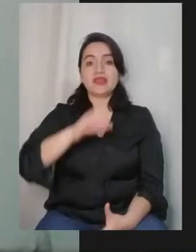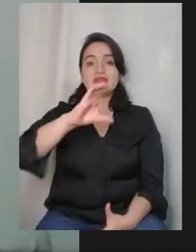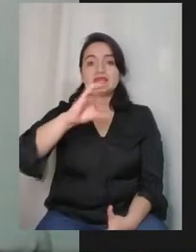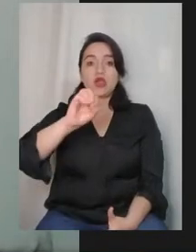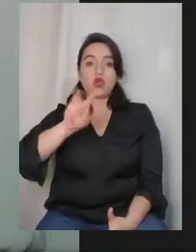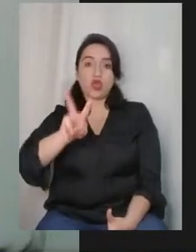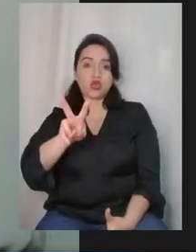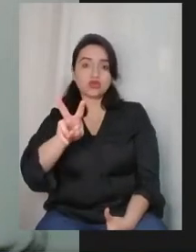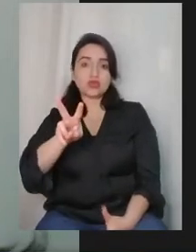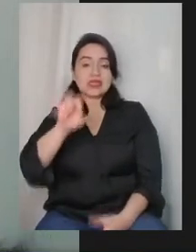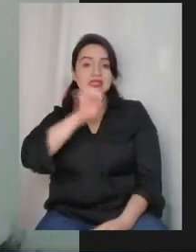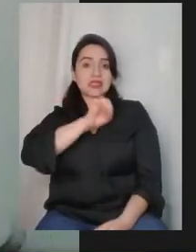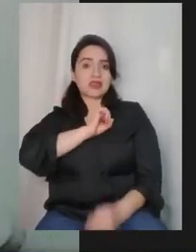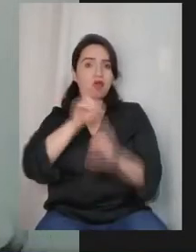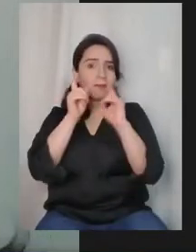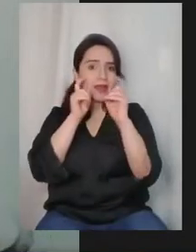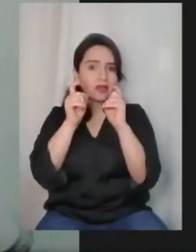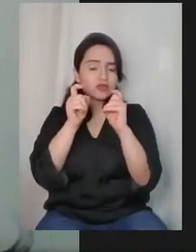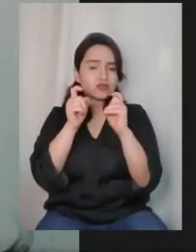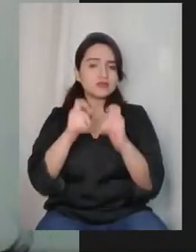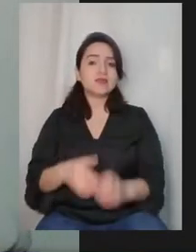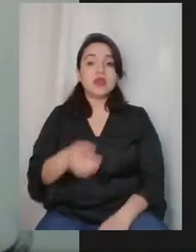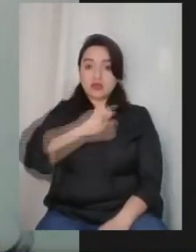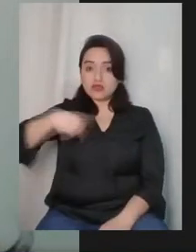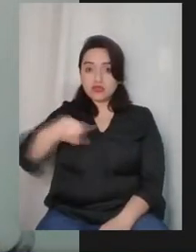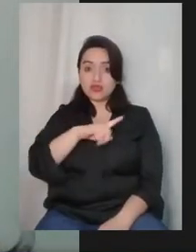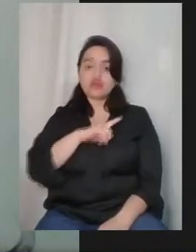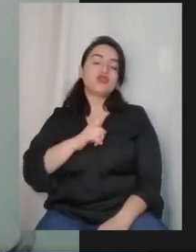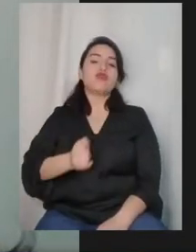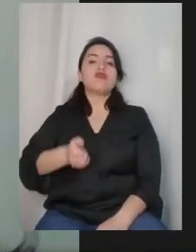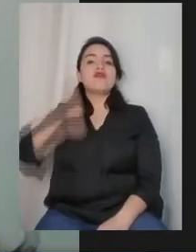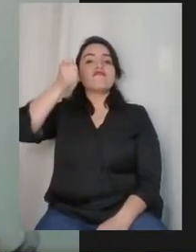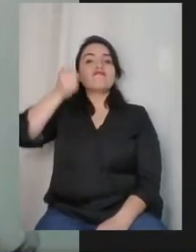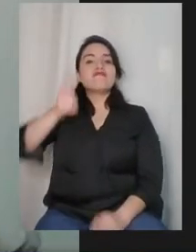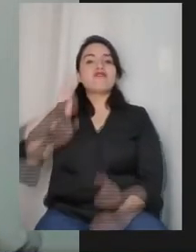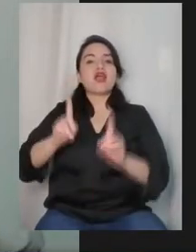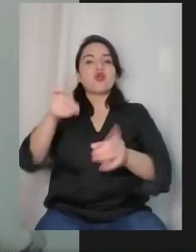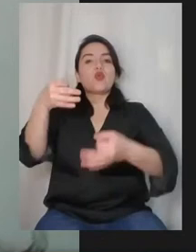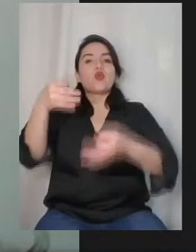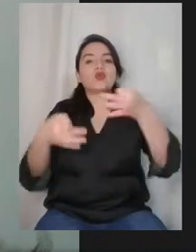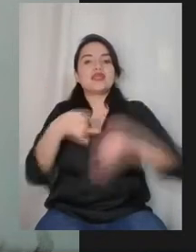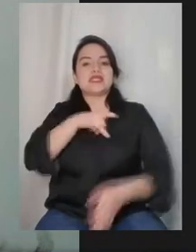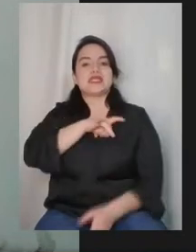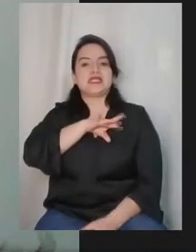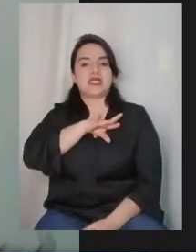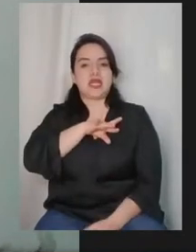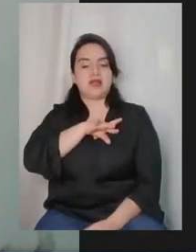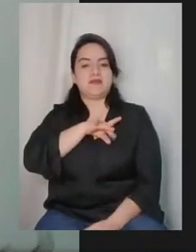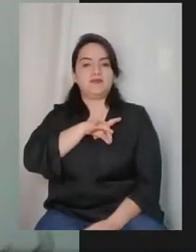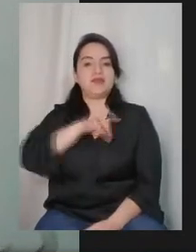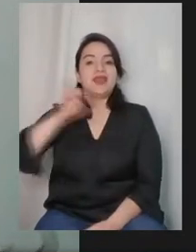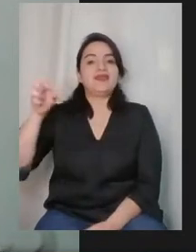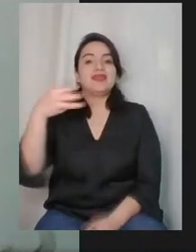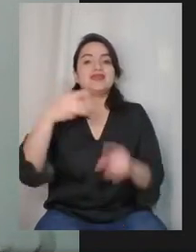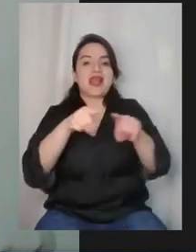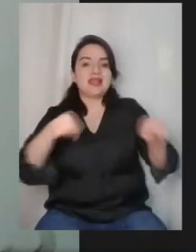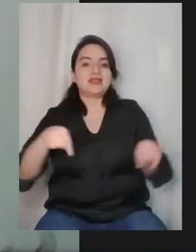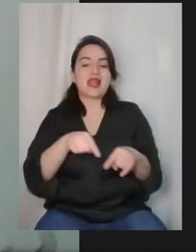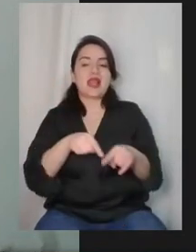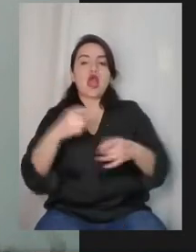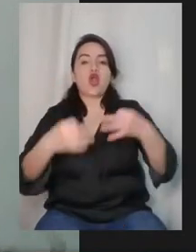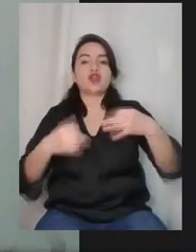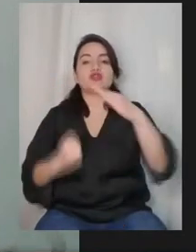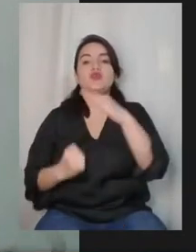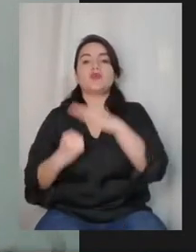por ejemplo, y nosotros, a través de un fallo inédito en la justicia chilena, la tercera sala de la Corte Suprema acoge el recurso